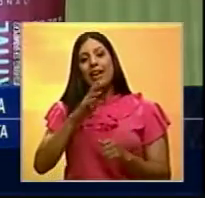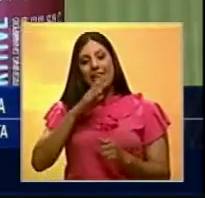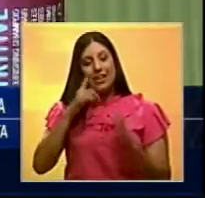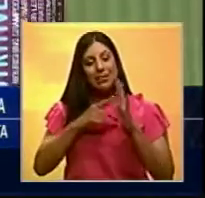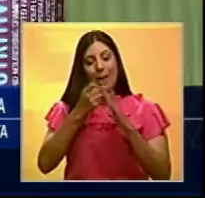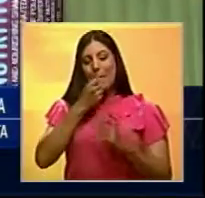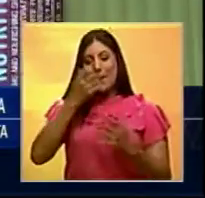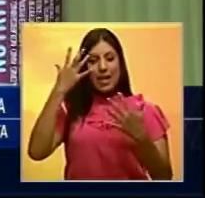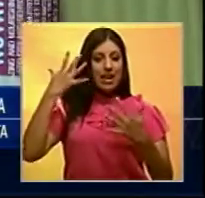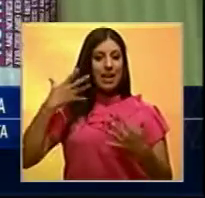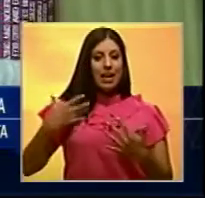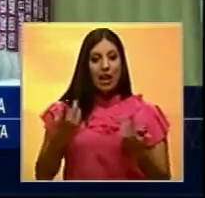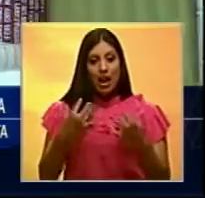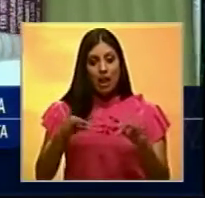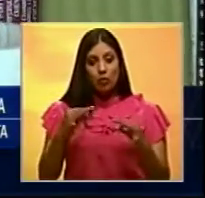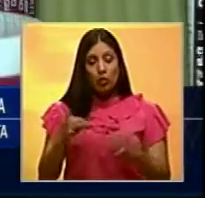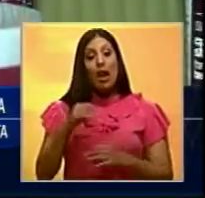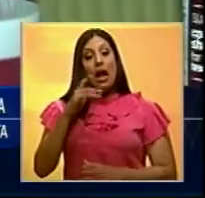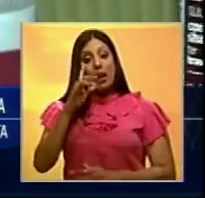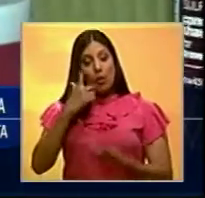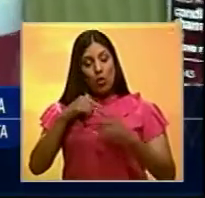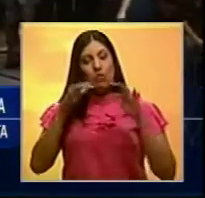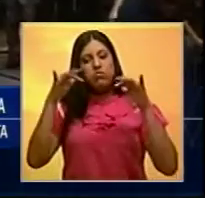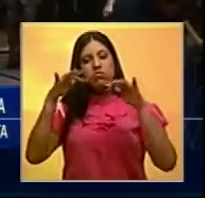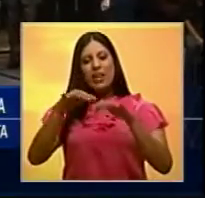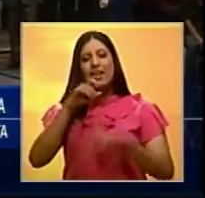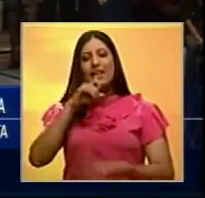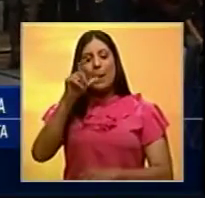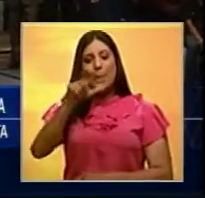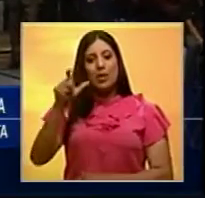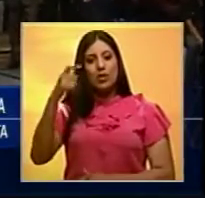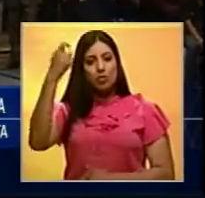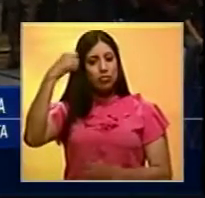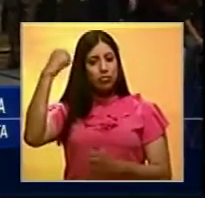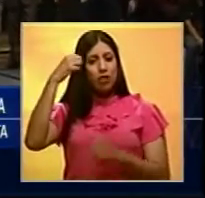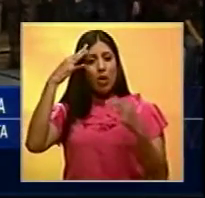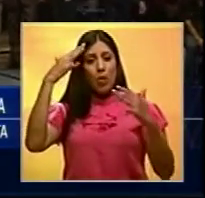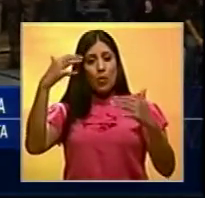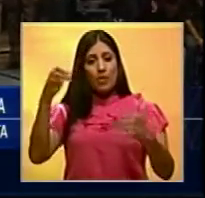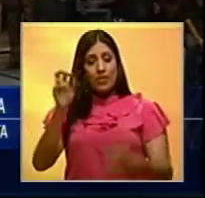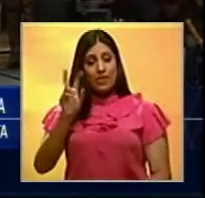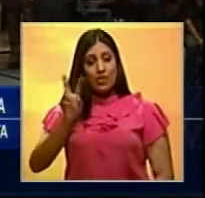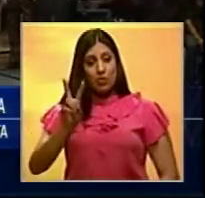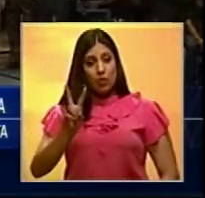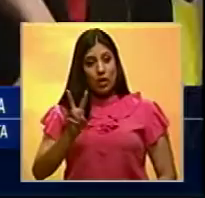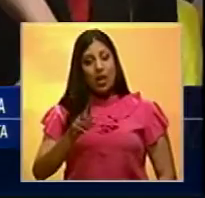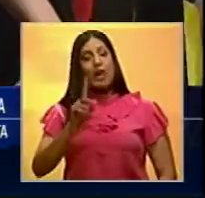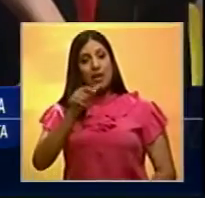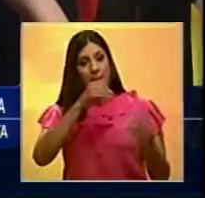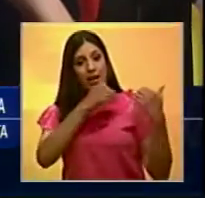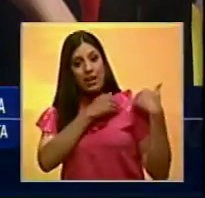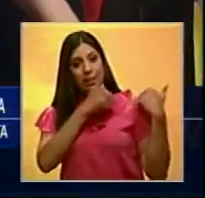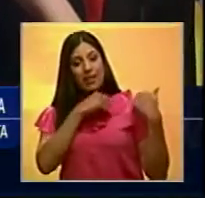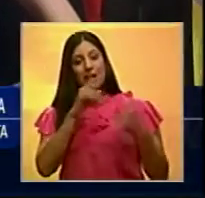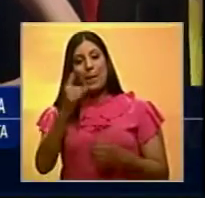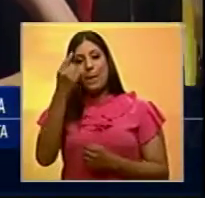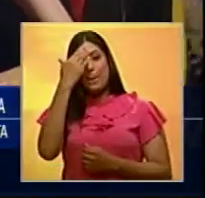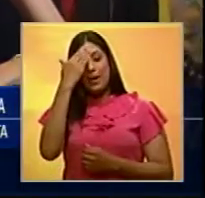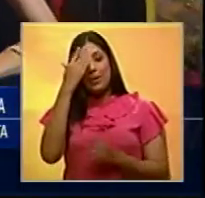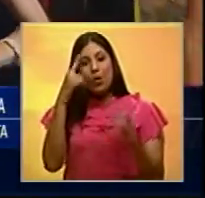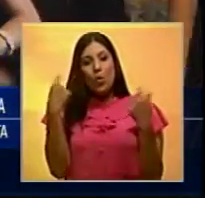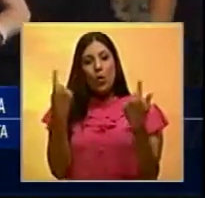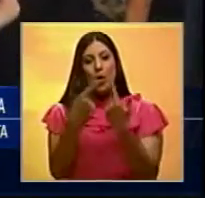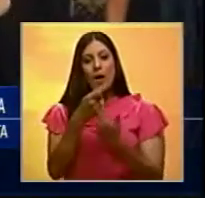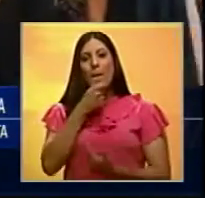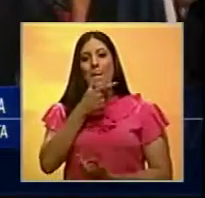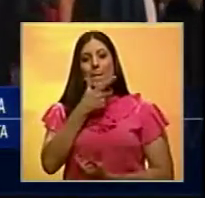realcen nuestra belleza natural. Durante el evento estuvieron presentes los estilistas más reconocidos de Venezuela, representantes de los principales salones de